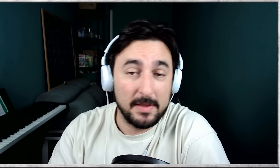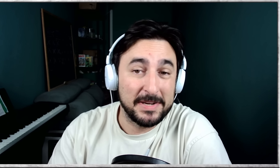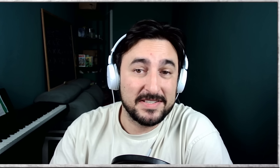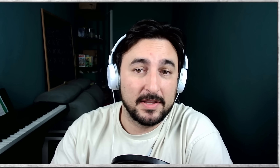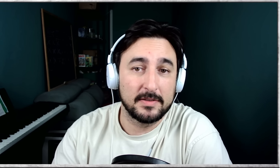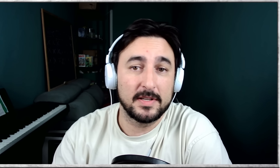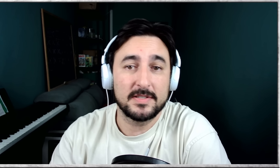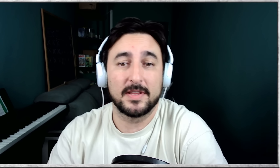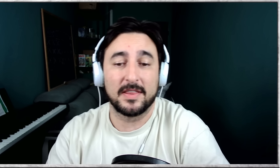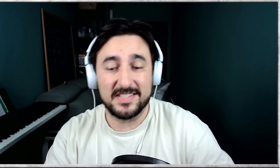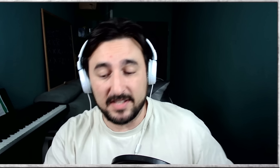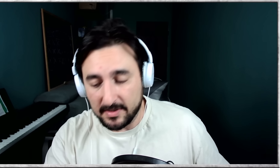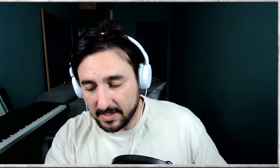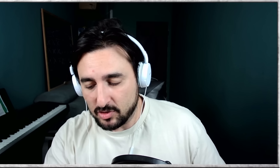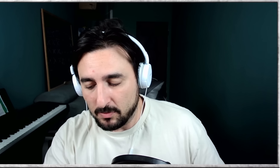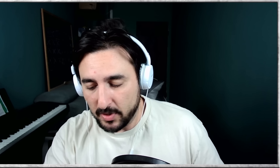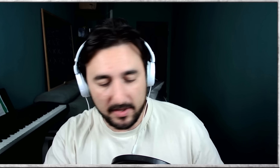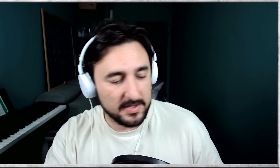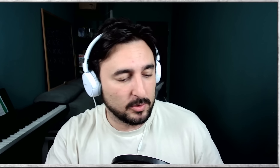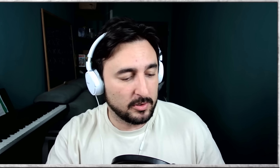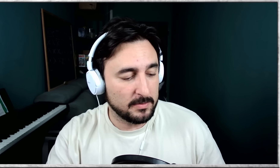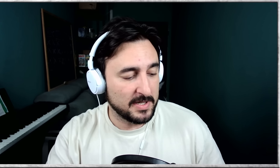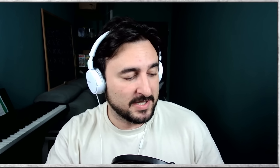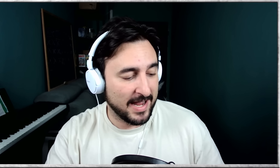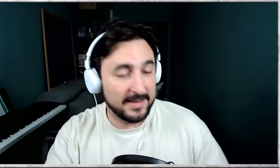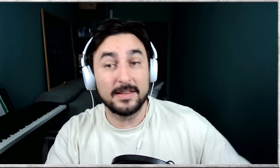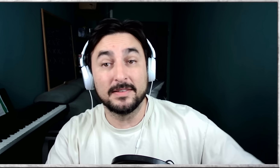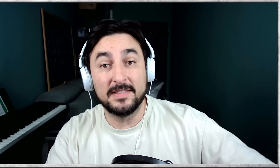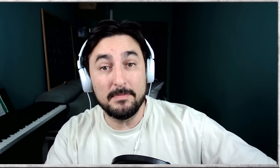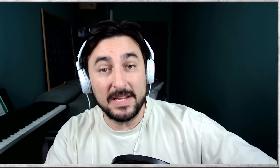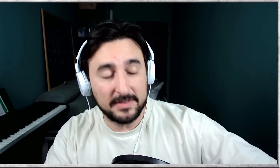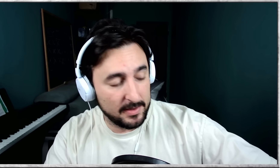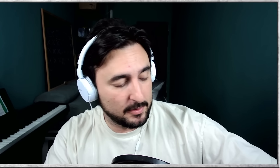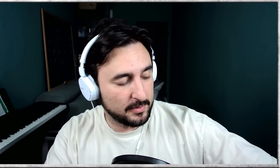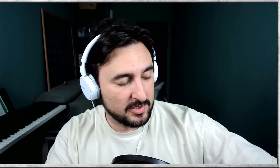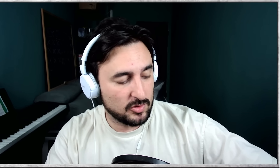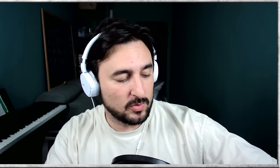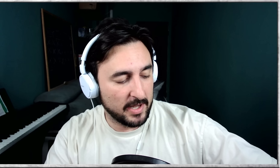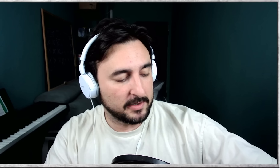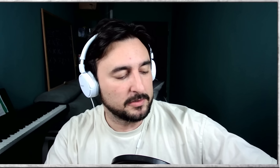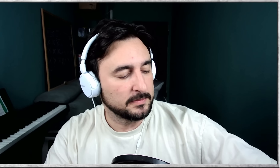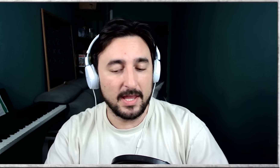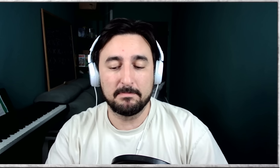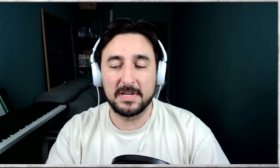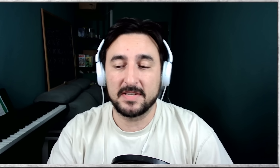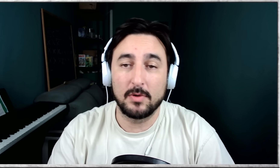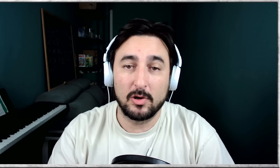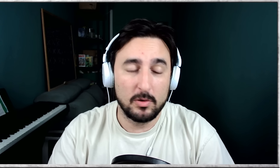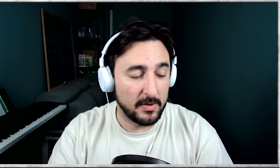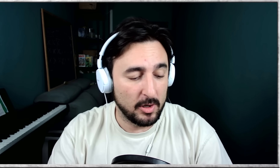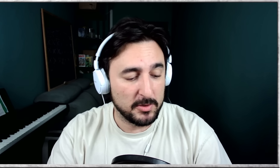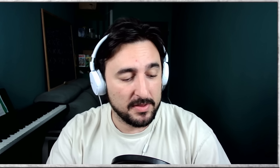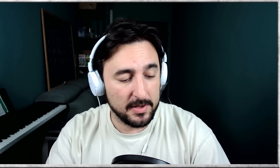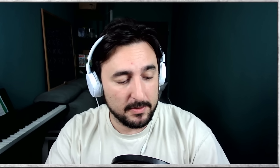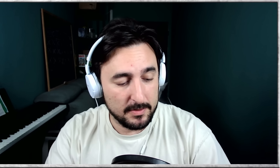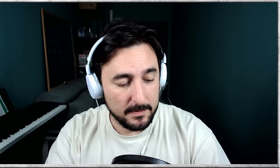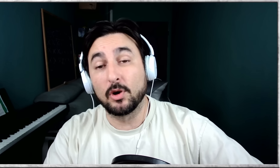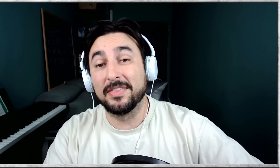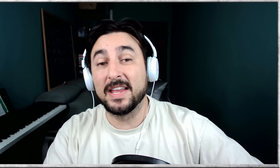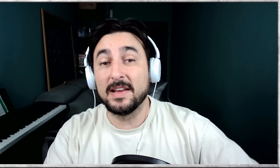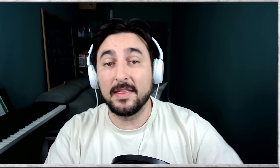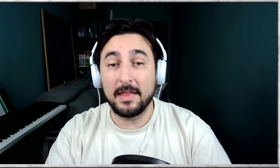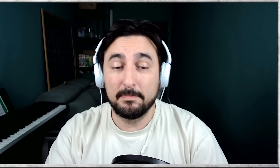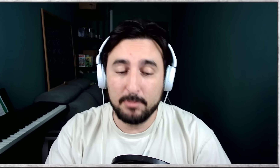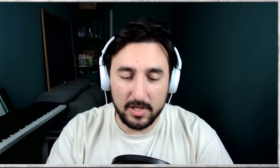varios vicepresidentes de distintas comunidades autónomas han dimitido de su cargo y han pasado al grupo de la oposición